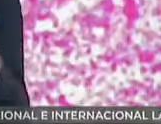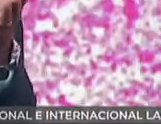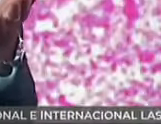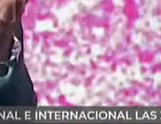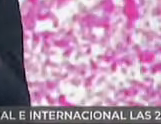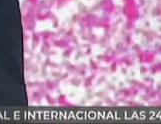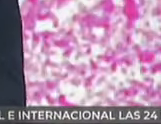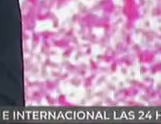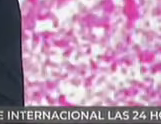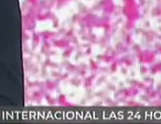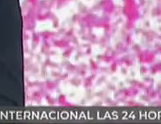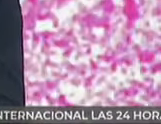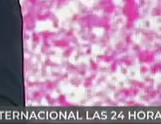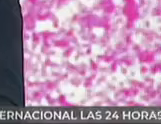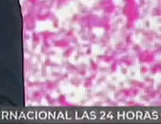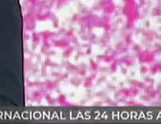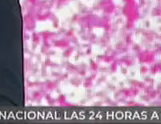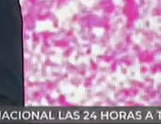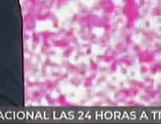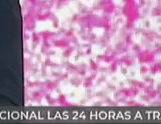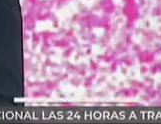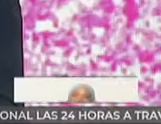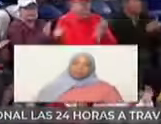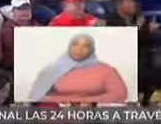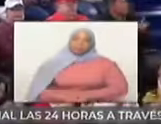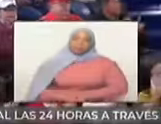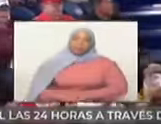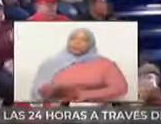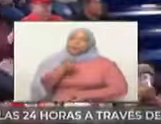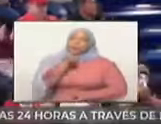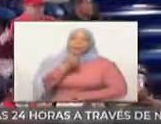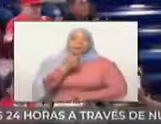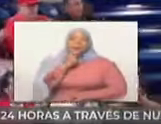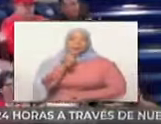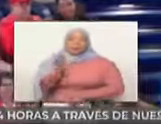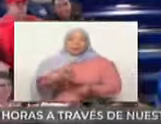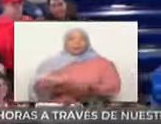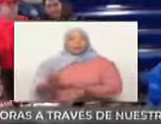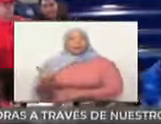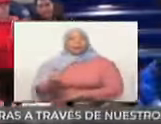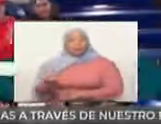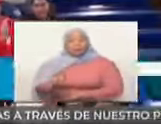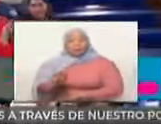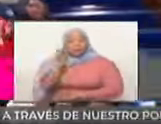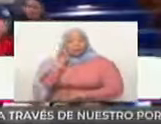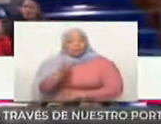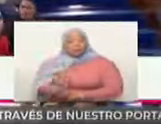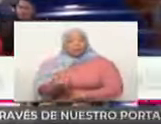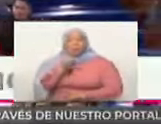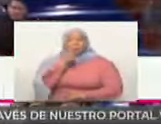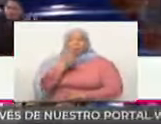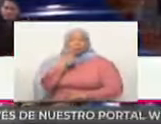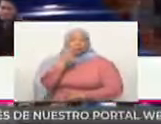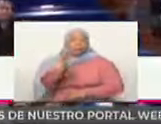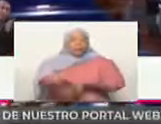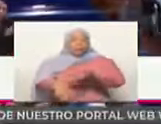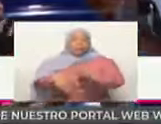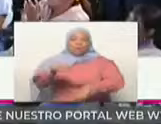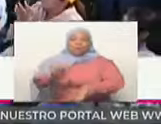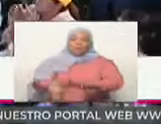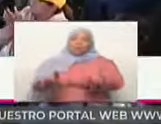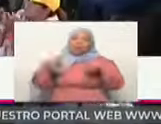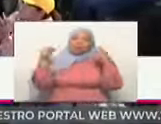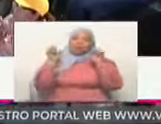Qué emoción regresar a la patria. Ustedes ni se imaginan cuando uno ve la costa de La Guaira.